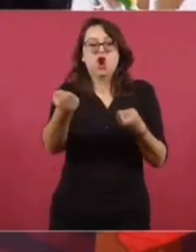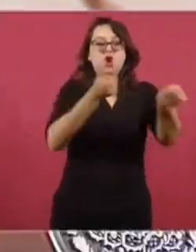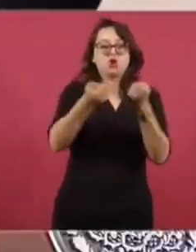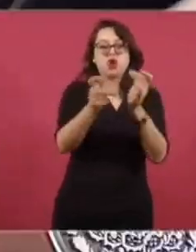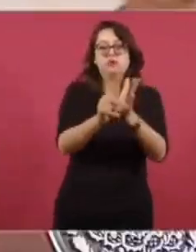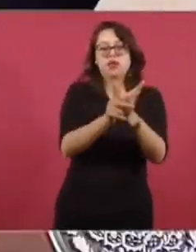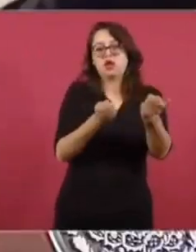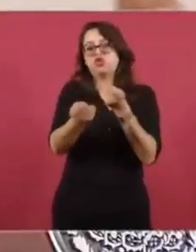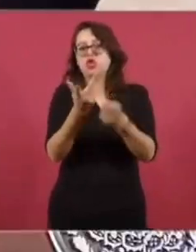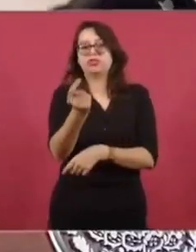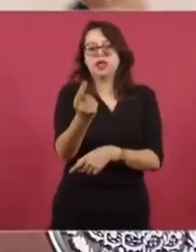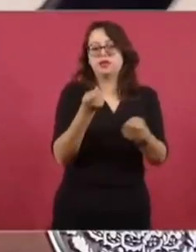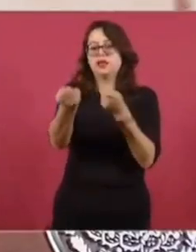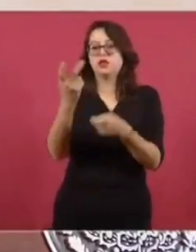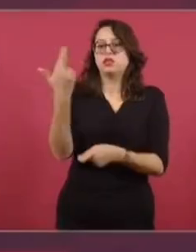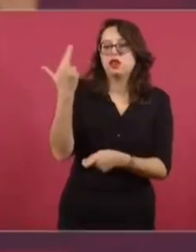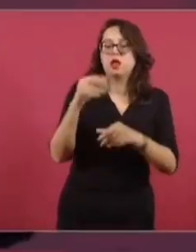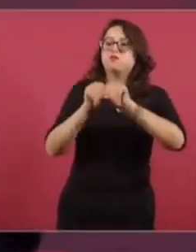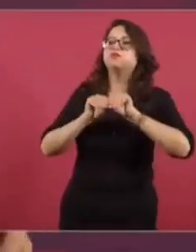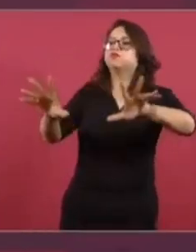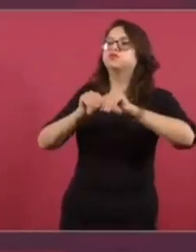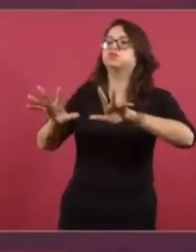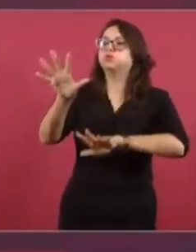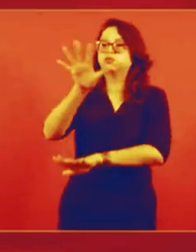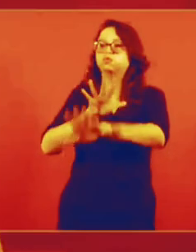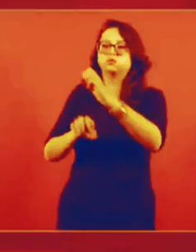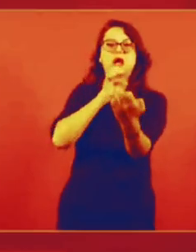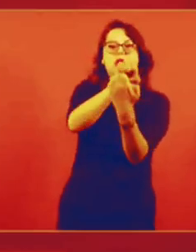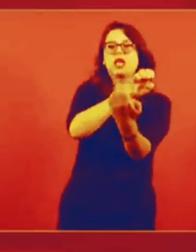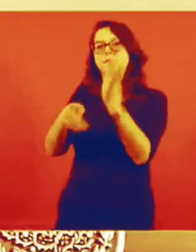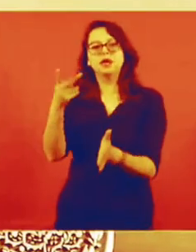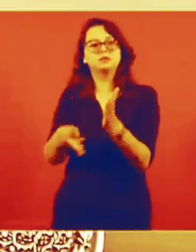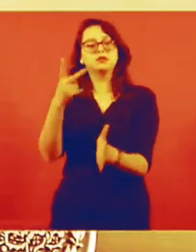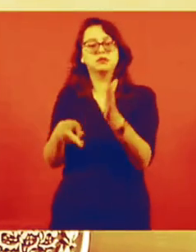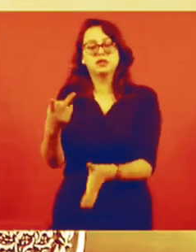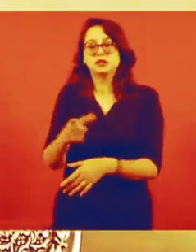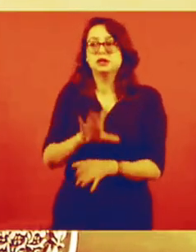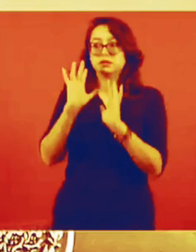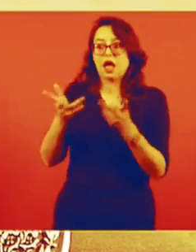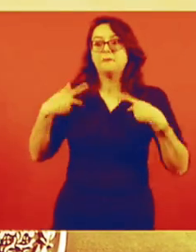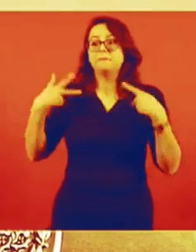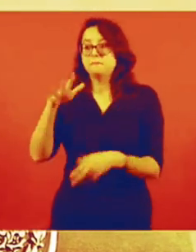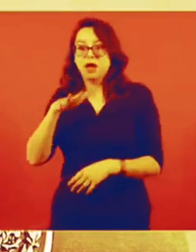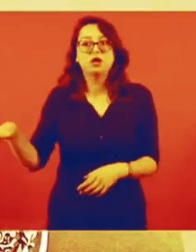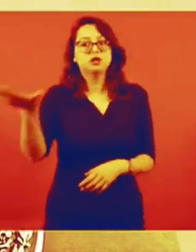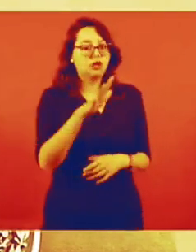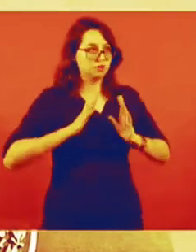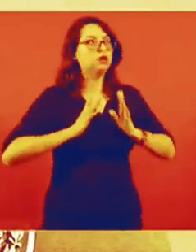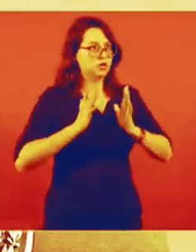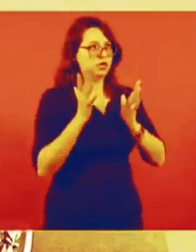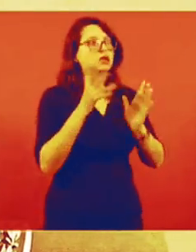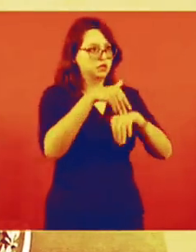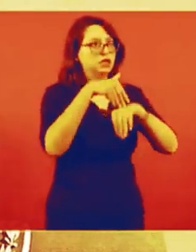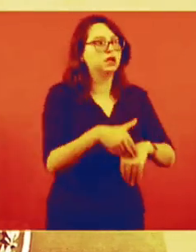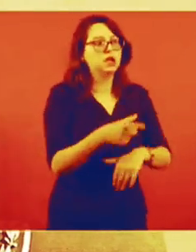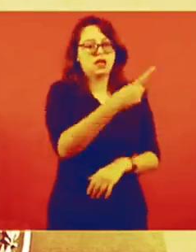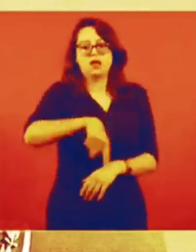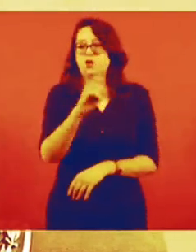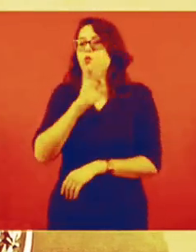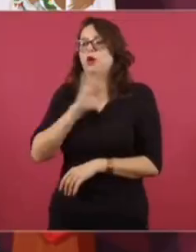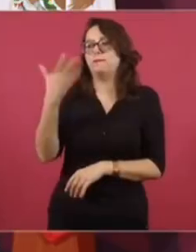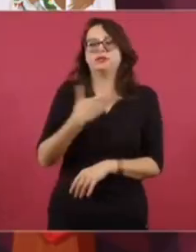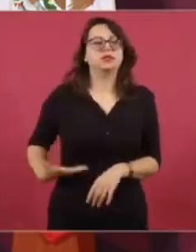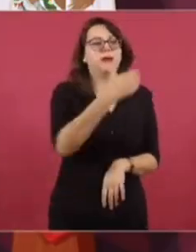y manipulan, y manipulan, y manipulan, y manipulan, y manipulan, pueden lograr imponer a presidentes, autoridades,